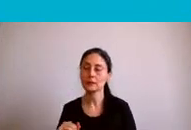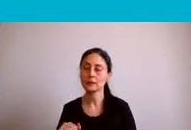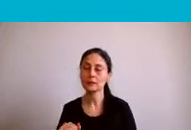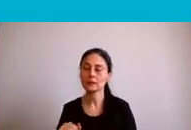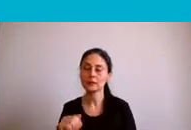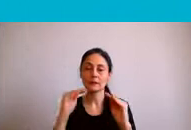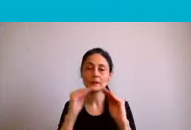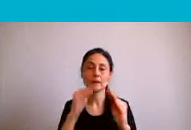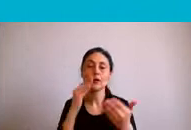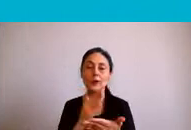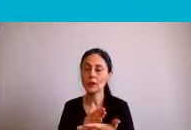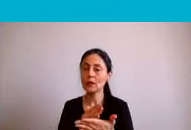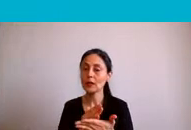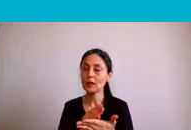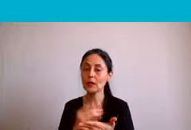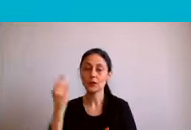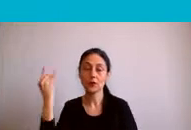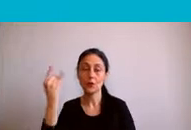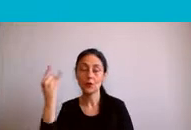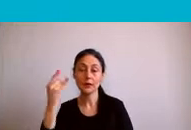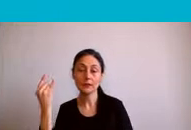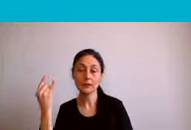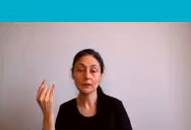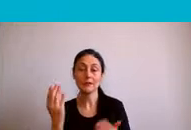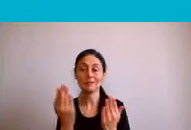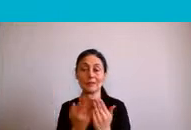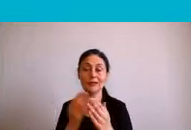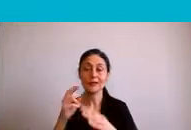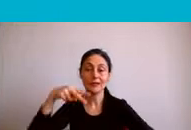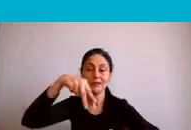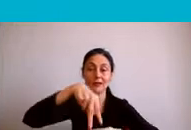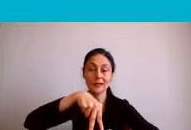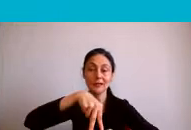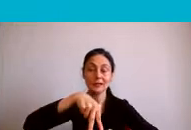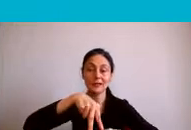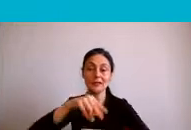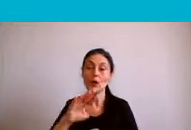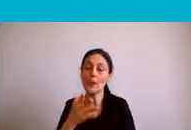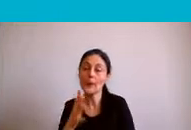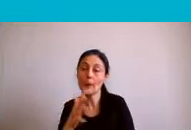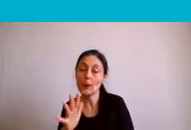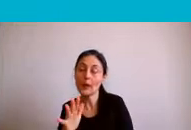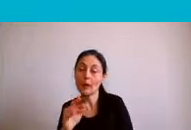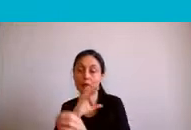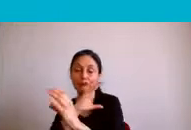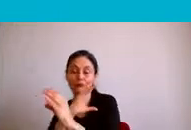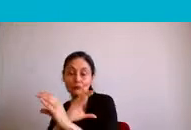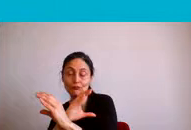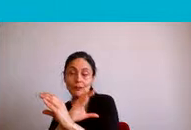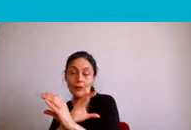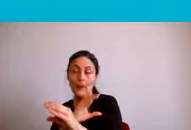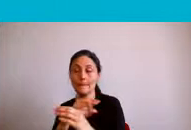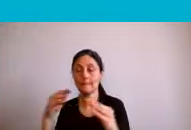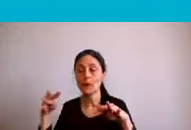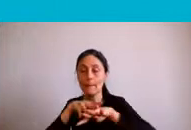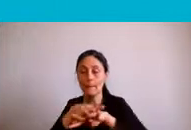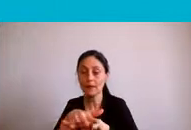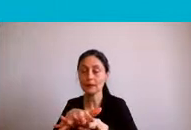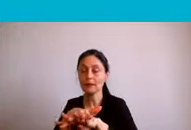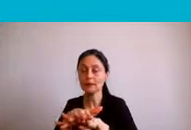colegios y universidades, clases semipresenciales, híbridas o totalmente presenciales, y lo que ha sucedido también a nivel de